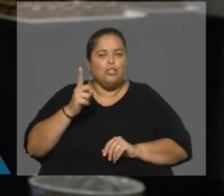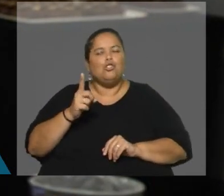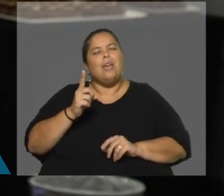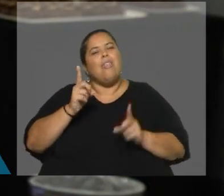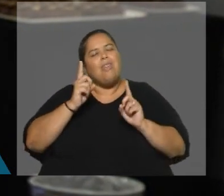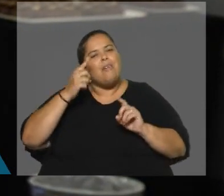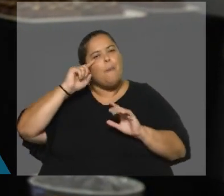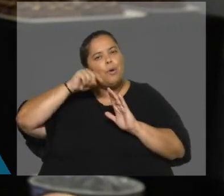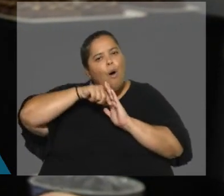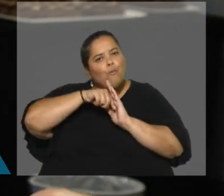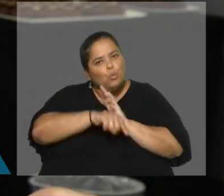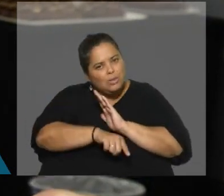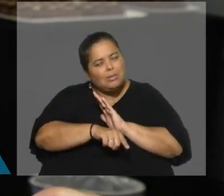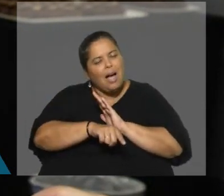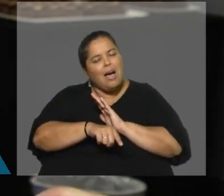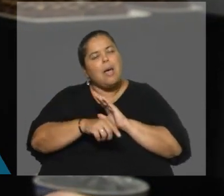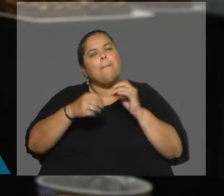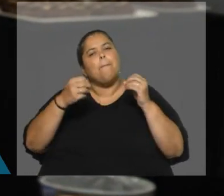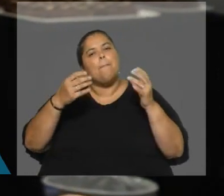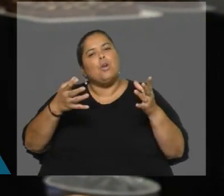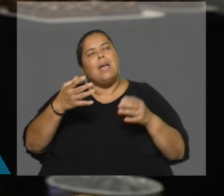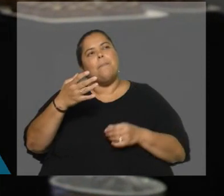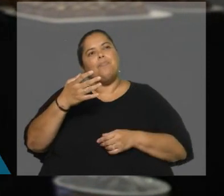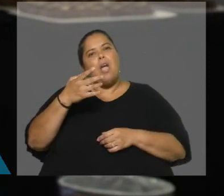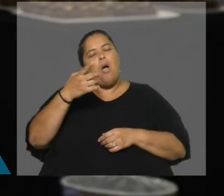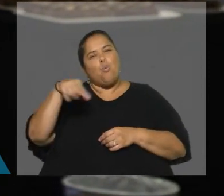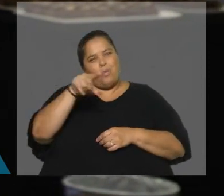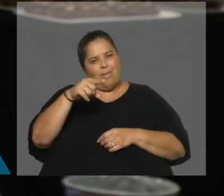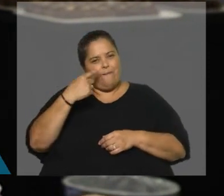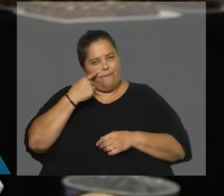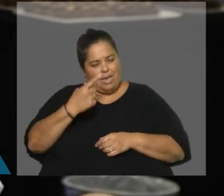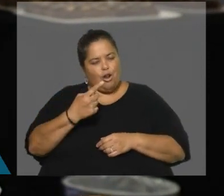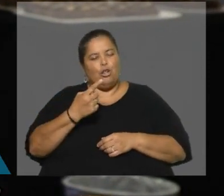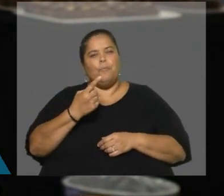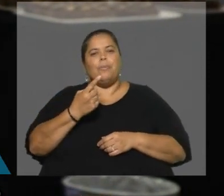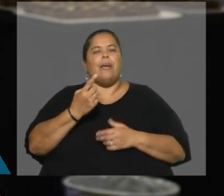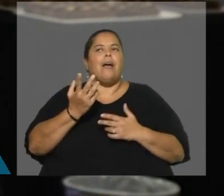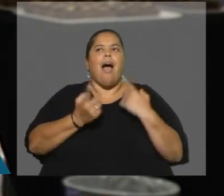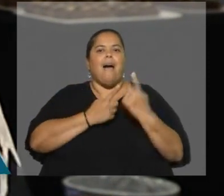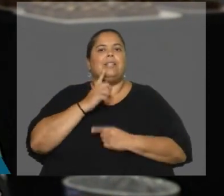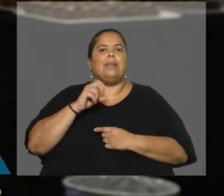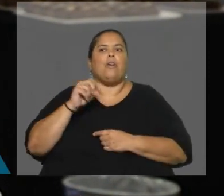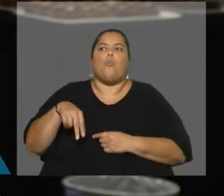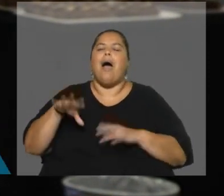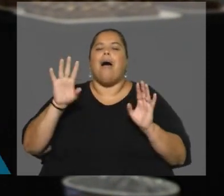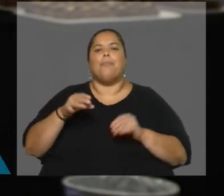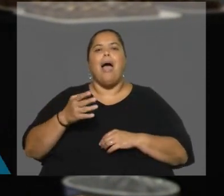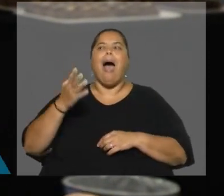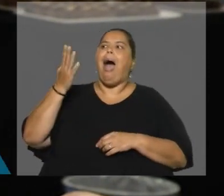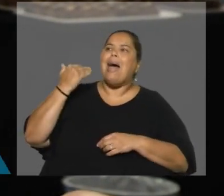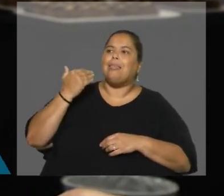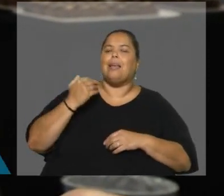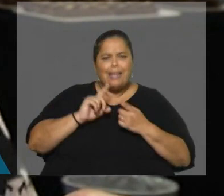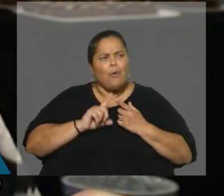que profundizar, porque no sé si ustedes vieron, pero es muy común decir, bueno, como antes se podían poner